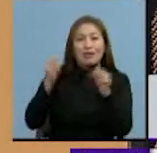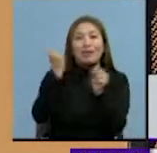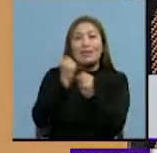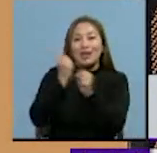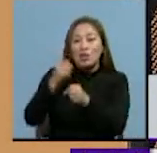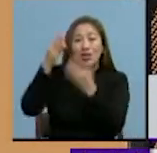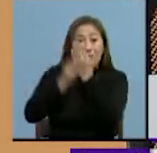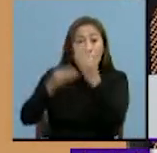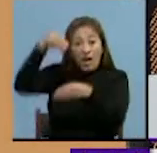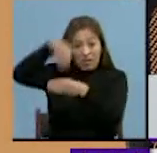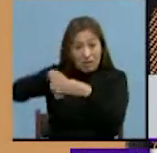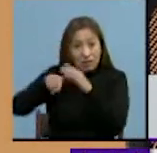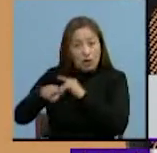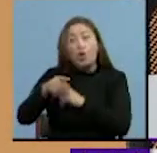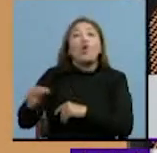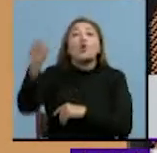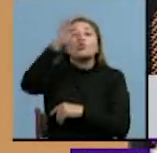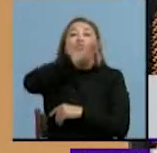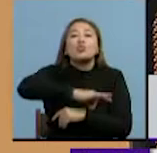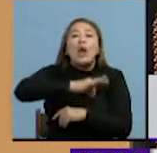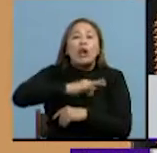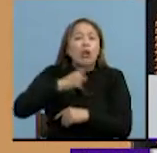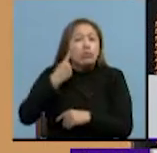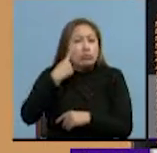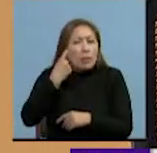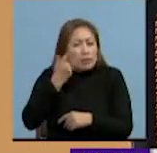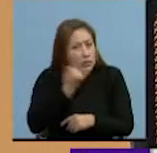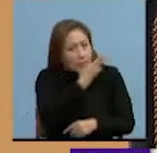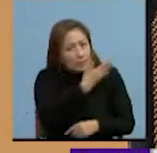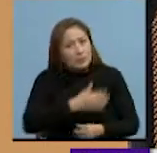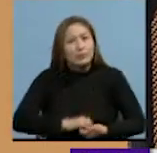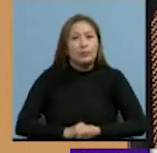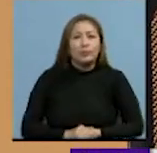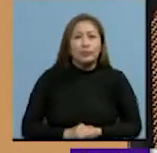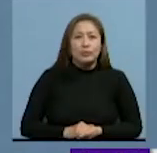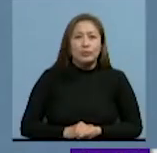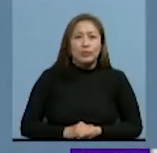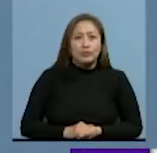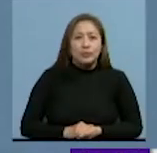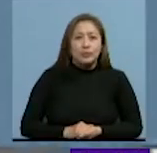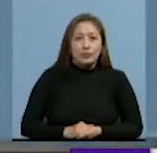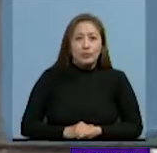en el ministerio y que cobra una pensión. Vamos a ver lo que nos decía.